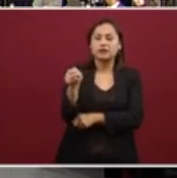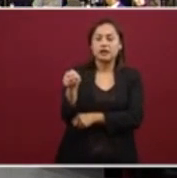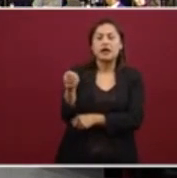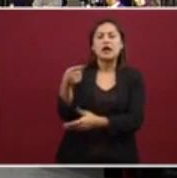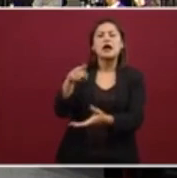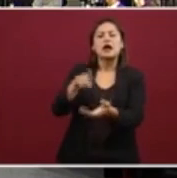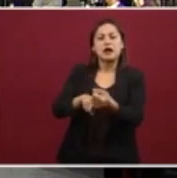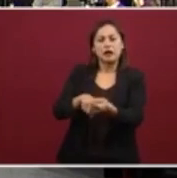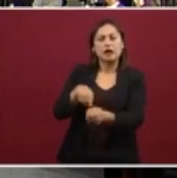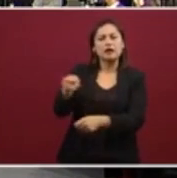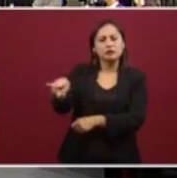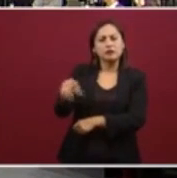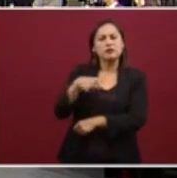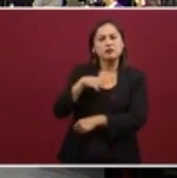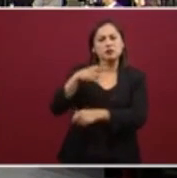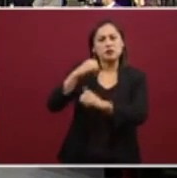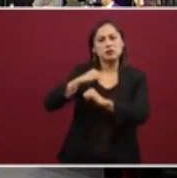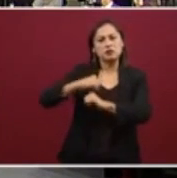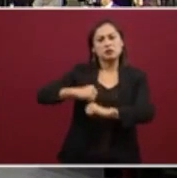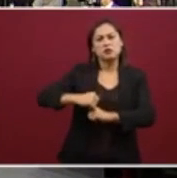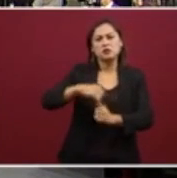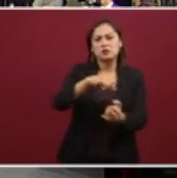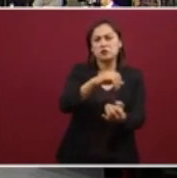con eficiencia el gasto público.